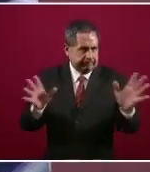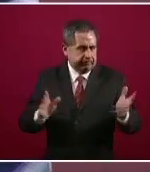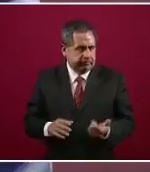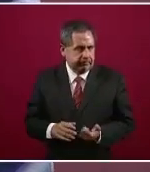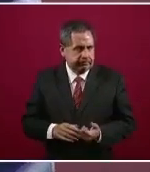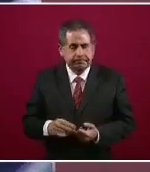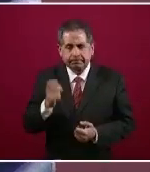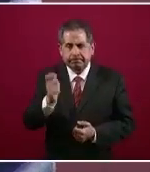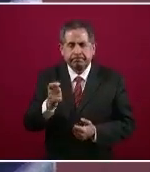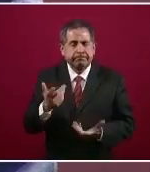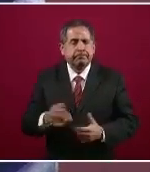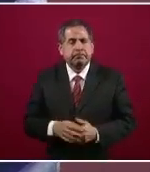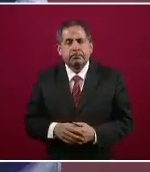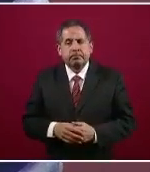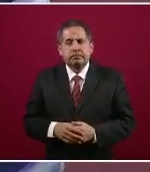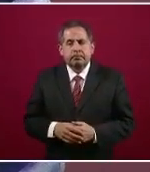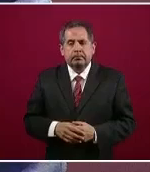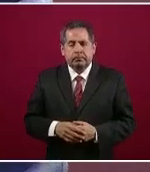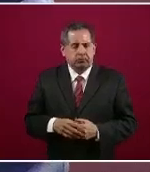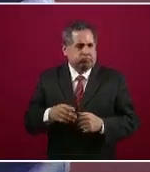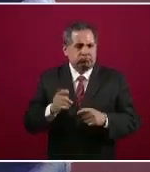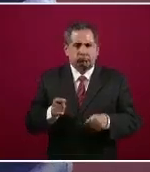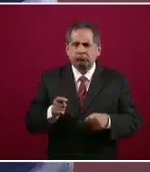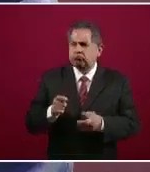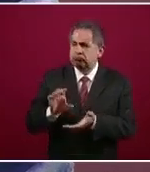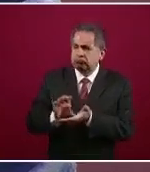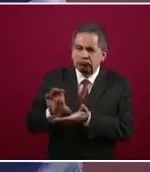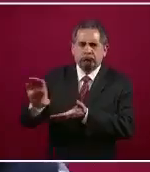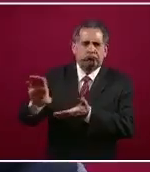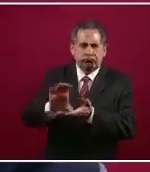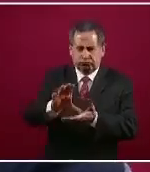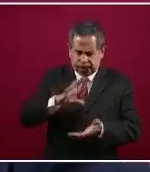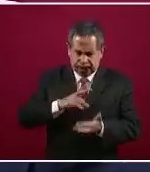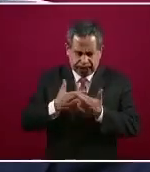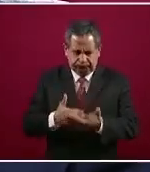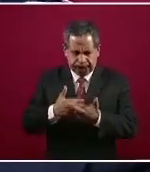Entonces, no van a faltar los recursos,